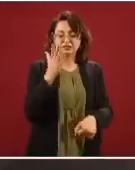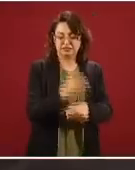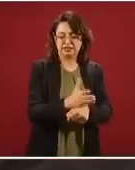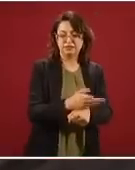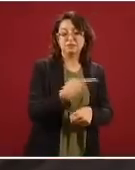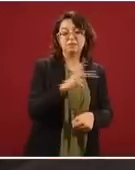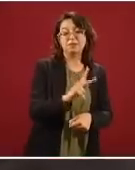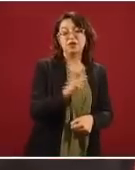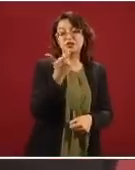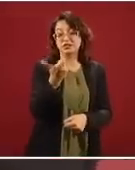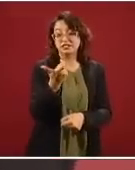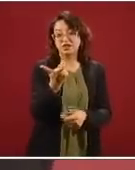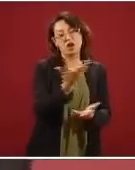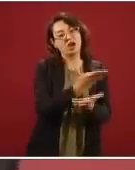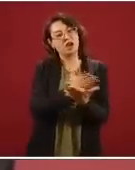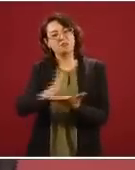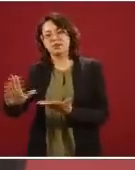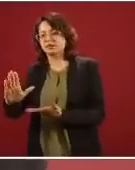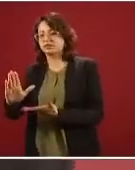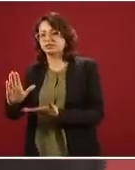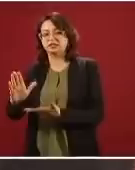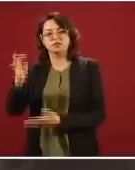se tenía que